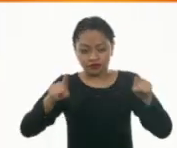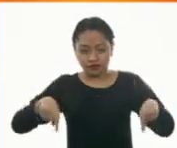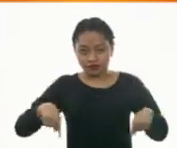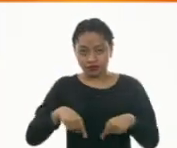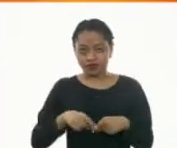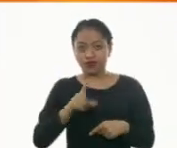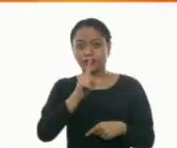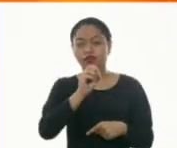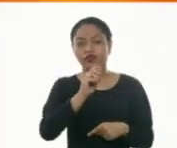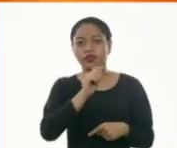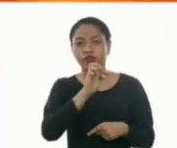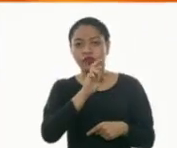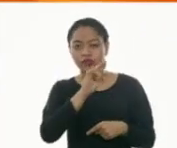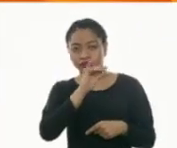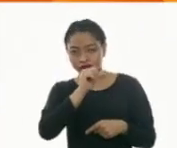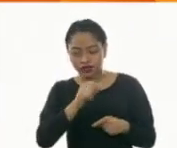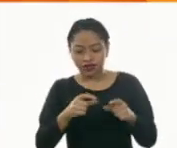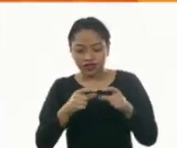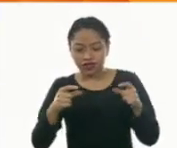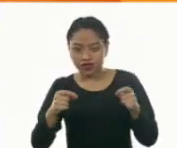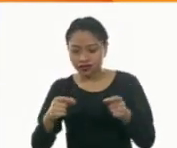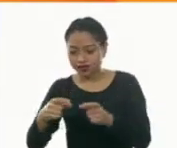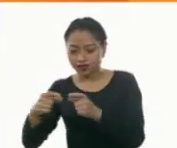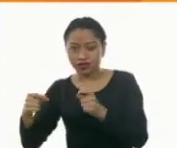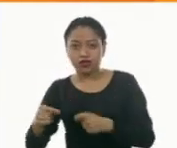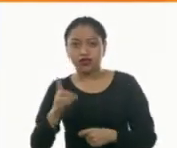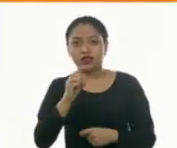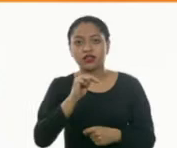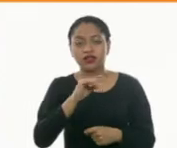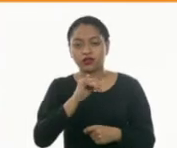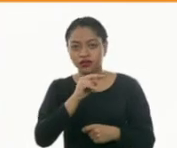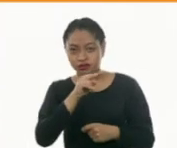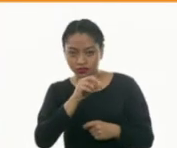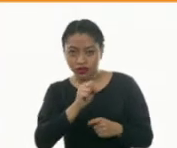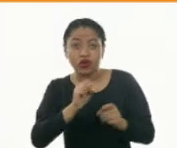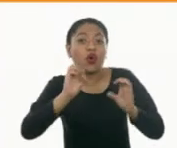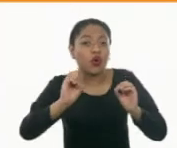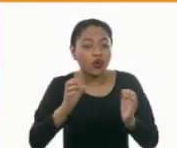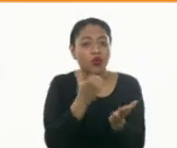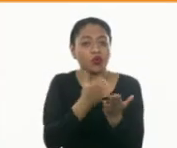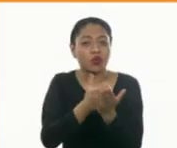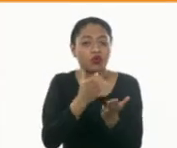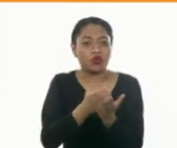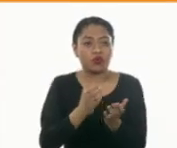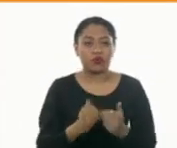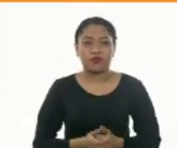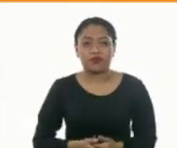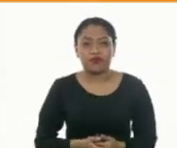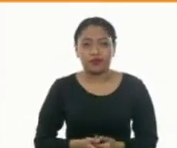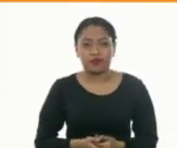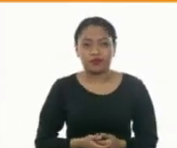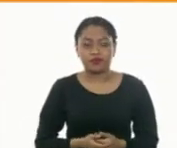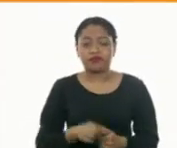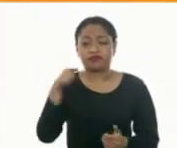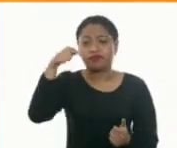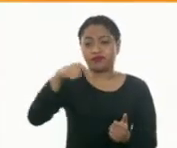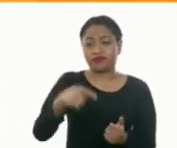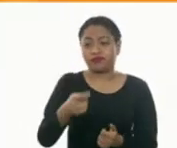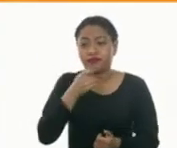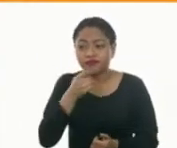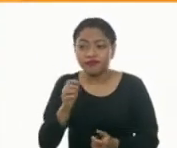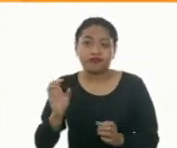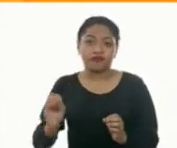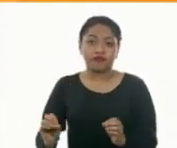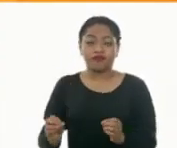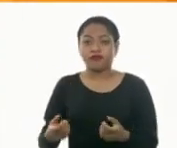loterías, dominós, podemos hacer muchos libros personales. Es decir, un libro personal es donde el niño, la niña, el